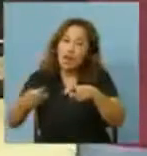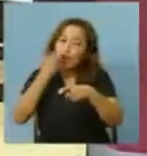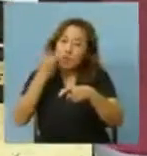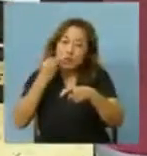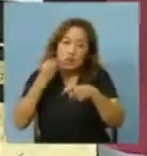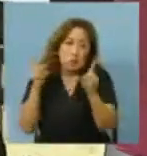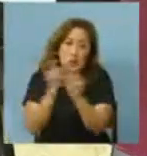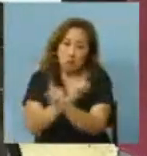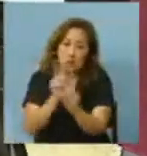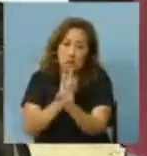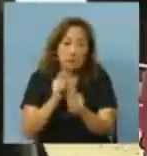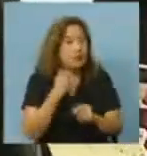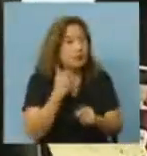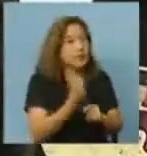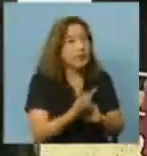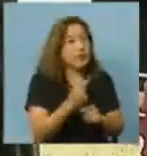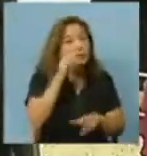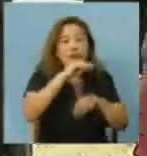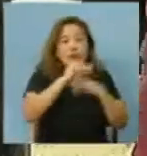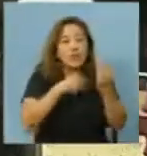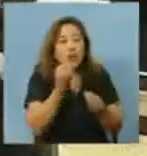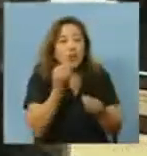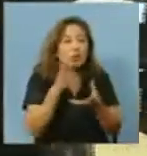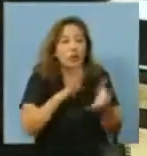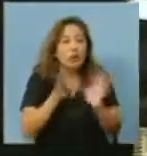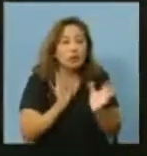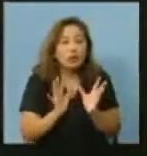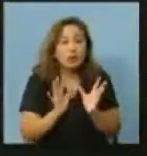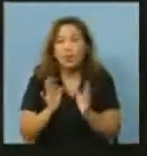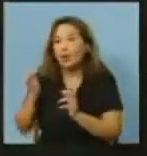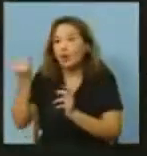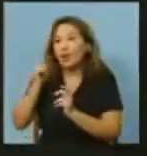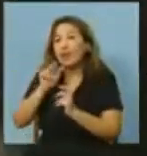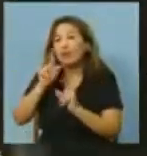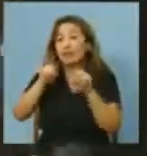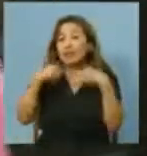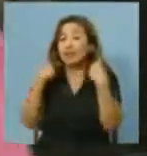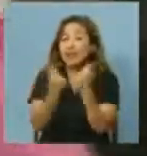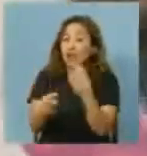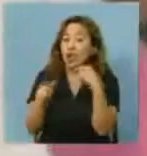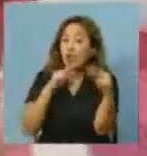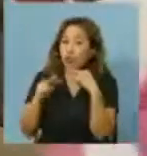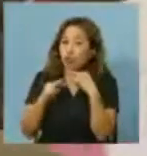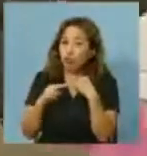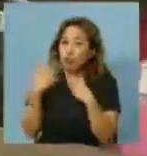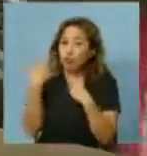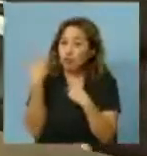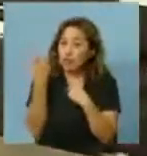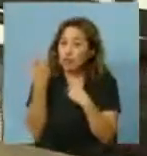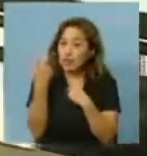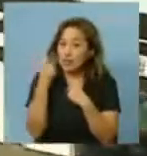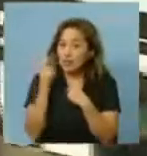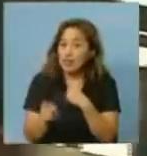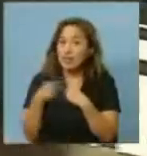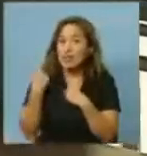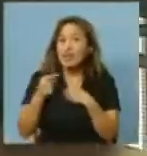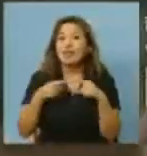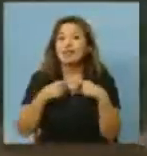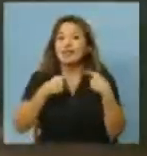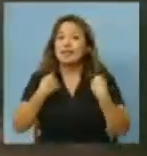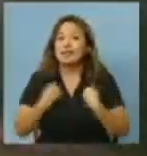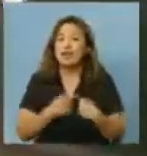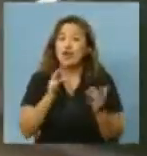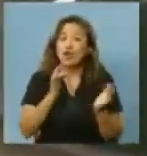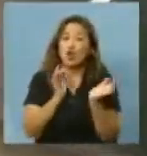ningún problema. ¿A cuántas personas o familias? Tenemos tres comedores aquí en la parroquia, el Sagrado Corazón,